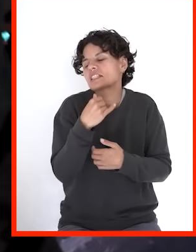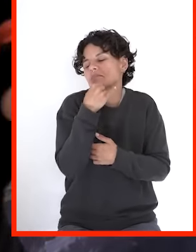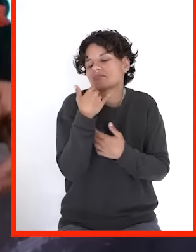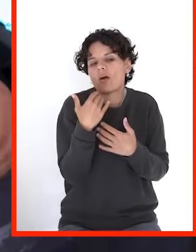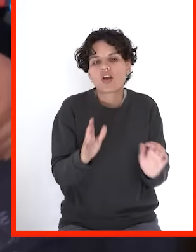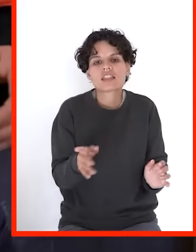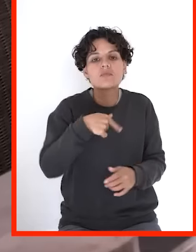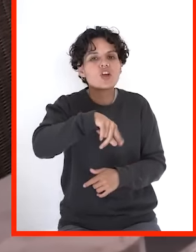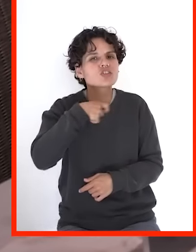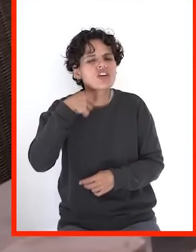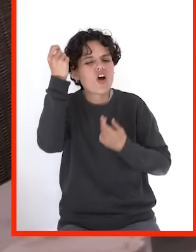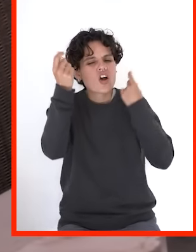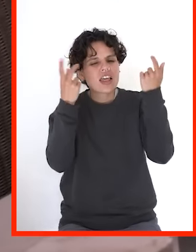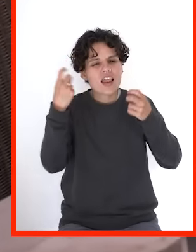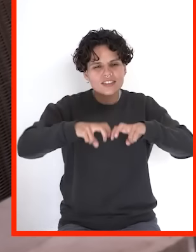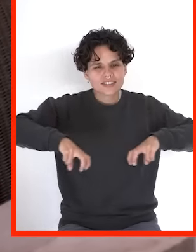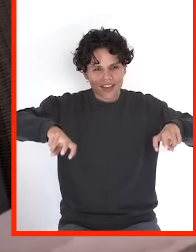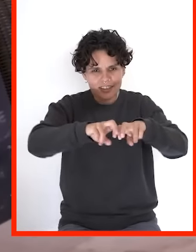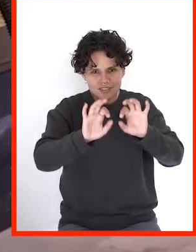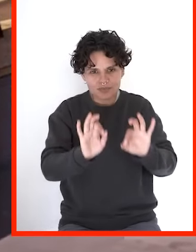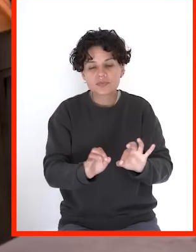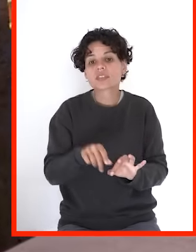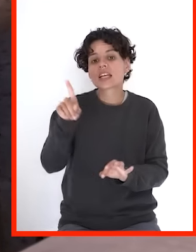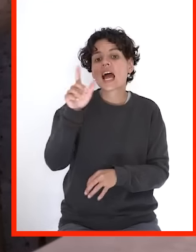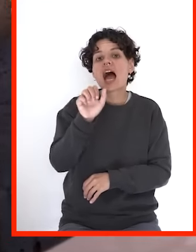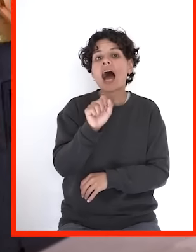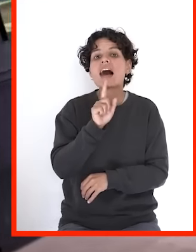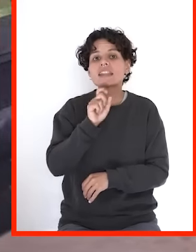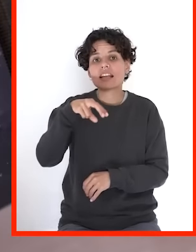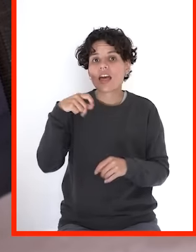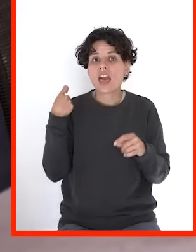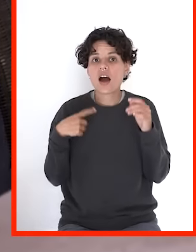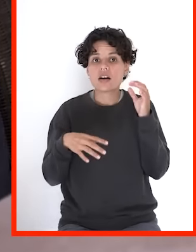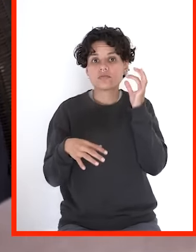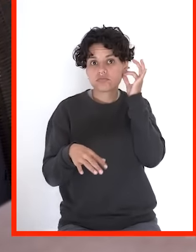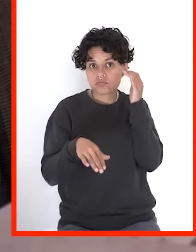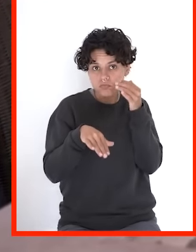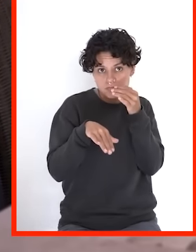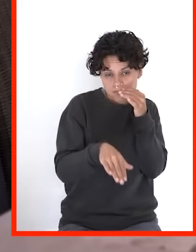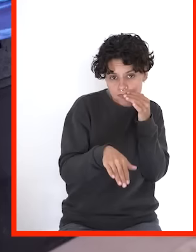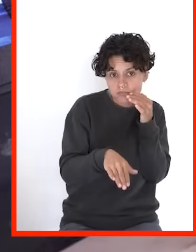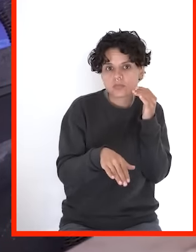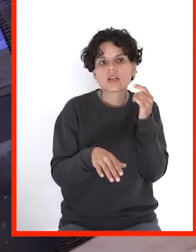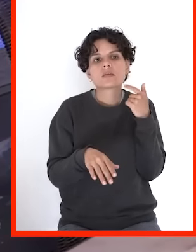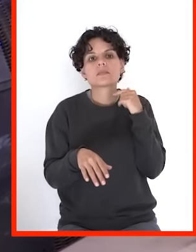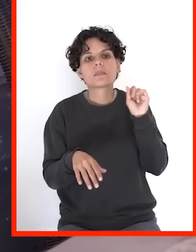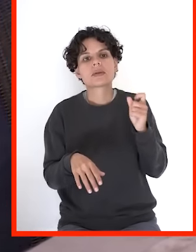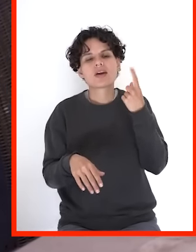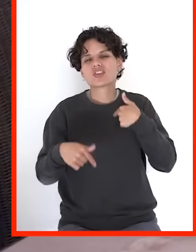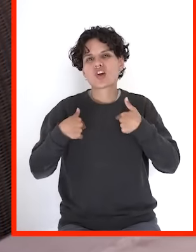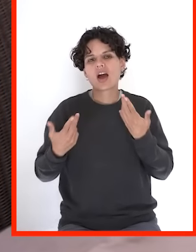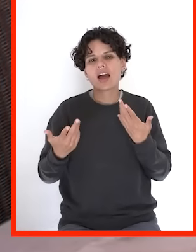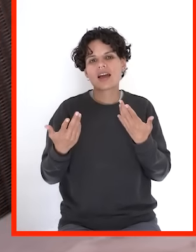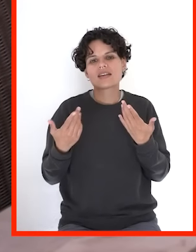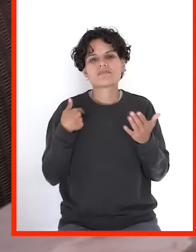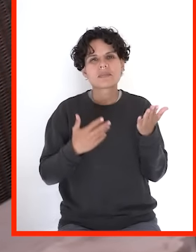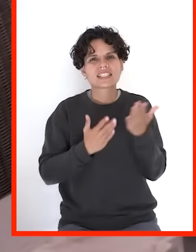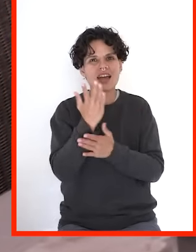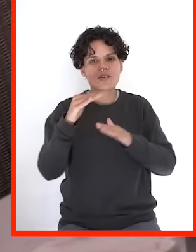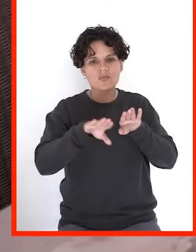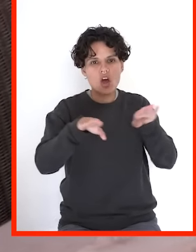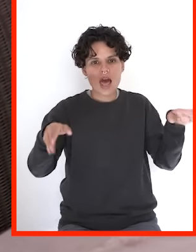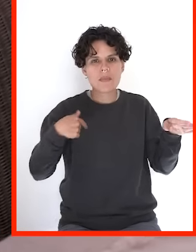originales. Atenea, quiero hacer un punto acá, yo sé que no se va a ver bien quizás, pero yo he partido este programa con nada en la mesa, pues